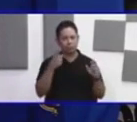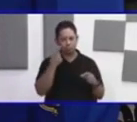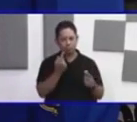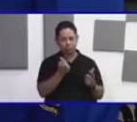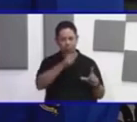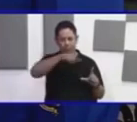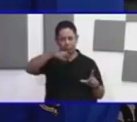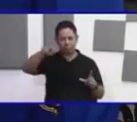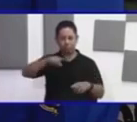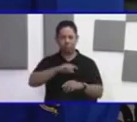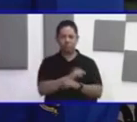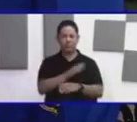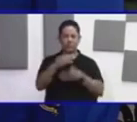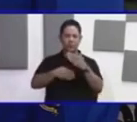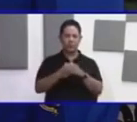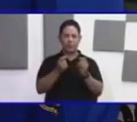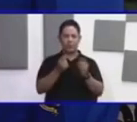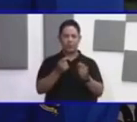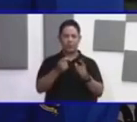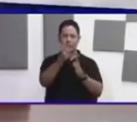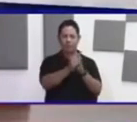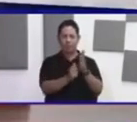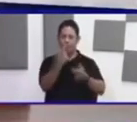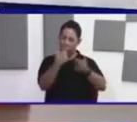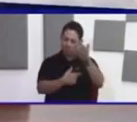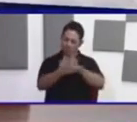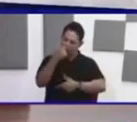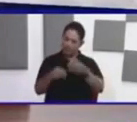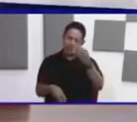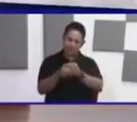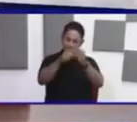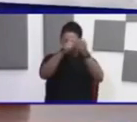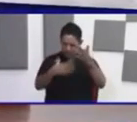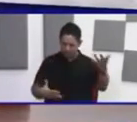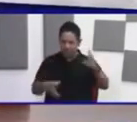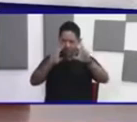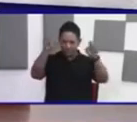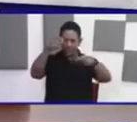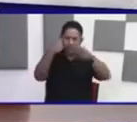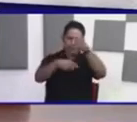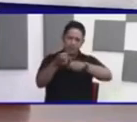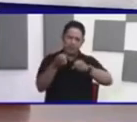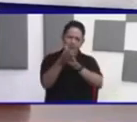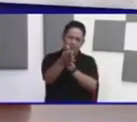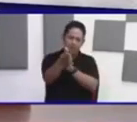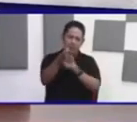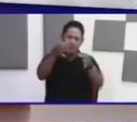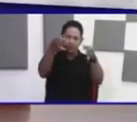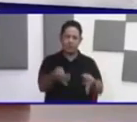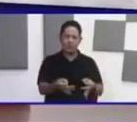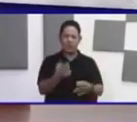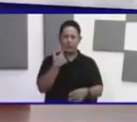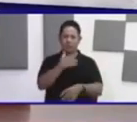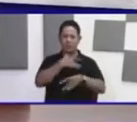terminado y en el próximo programa sí arrancaríamos después de salud, el tema de seguridad nuevamente, el